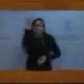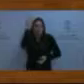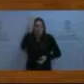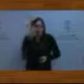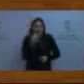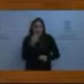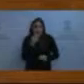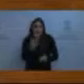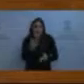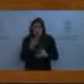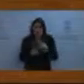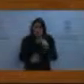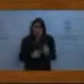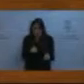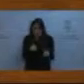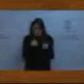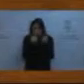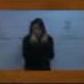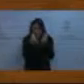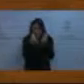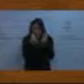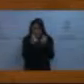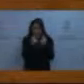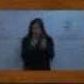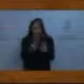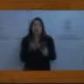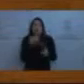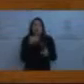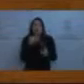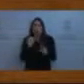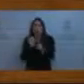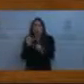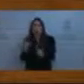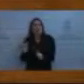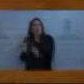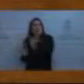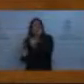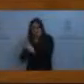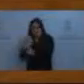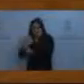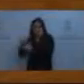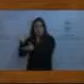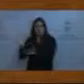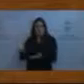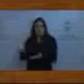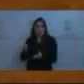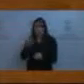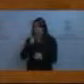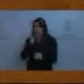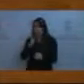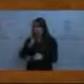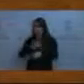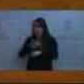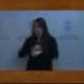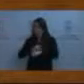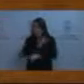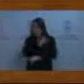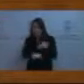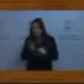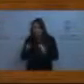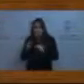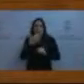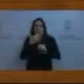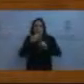absolutamente infrautilizada. Vaya, mire el modelo vasco, por ejemplo, y verá que se pueden hacer muchas más cosas a través de la medicina deportiva, reconocimientos médicos, una serie de